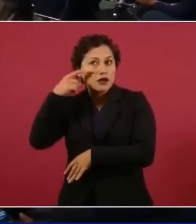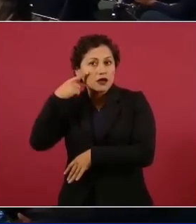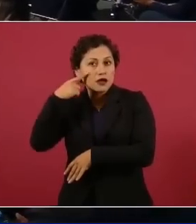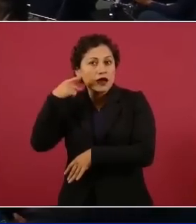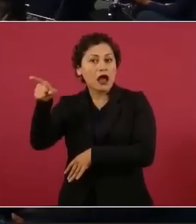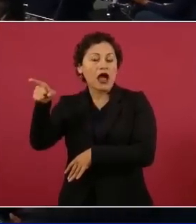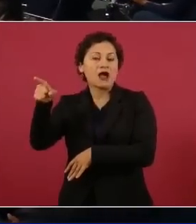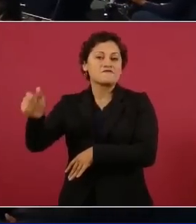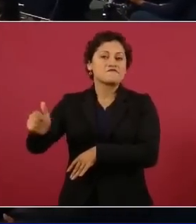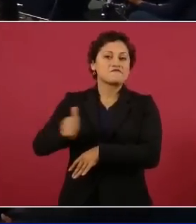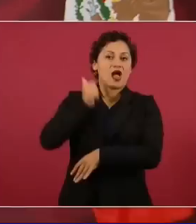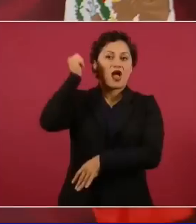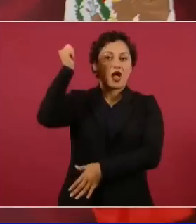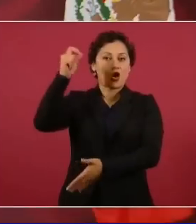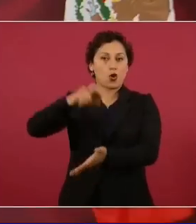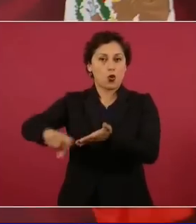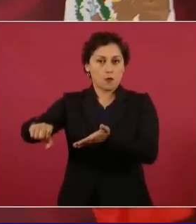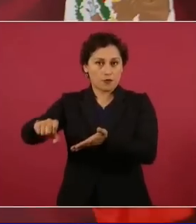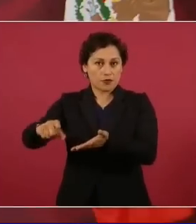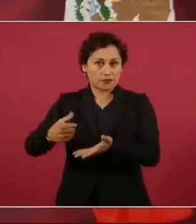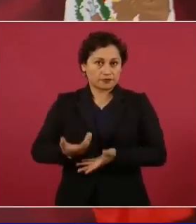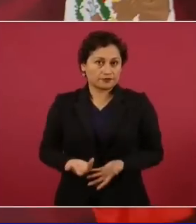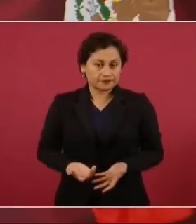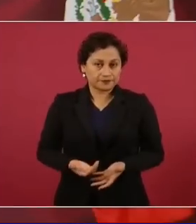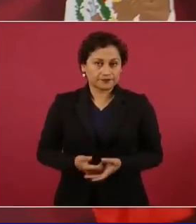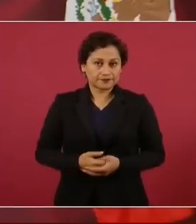acciones. Al momento